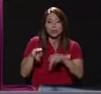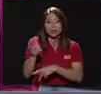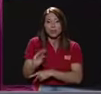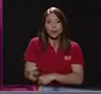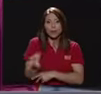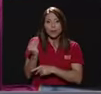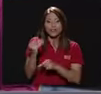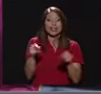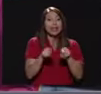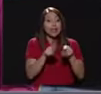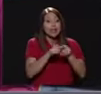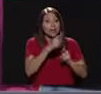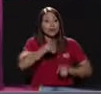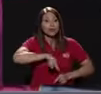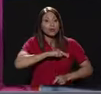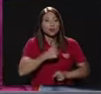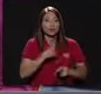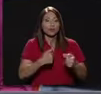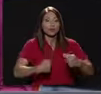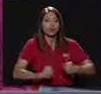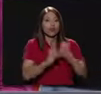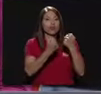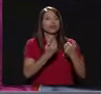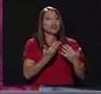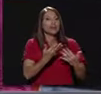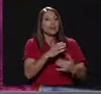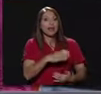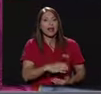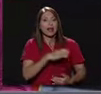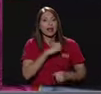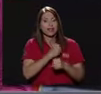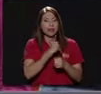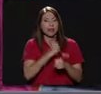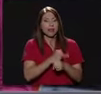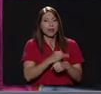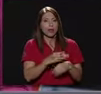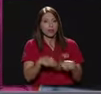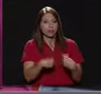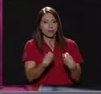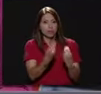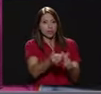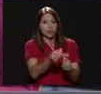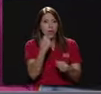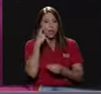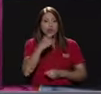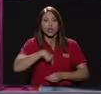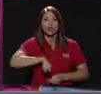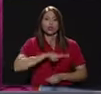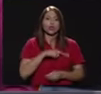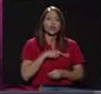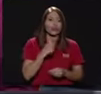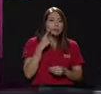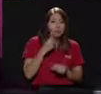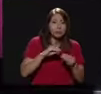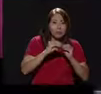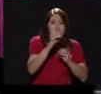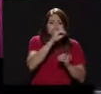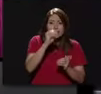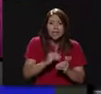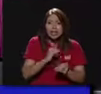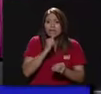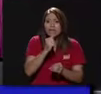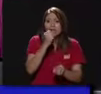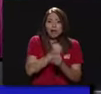más jóvenes, sino que también tenemos retos en la calidad del empleo que estamos generando, porque tenemos una gran informalidad, tenemos